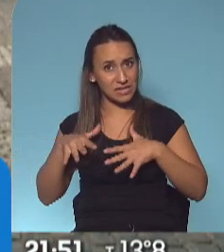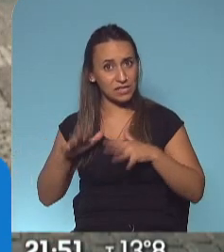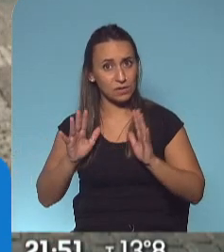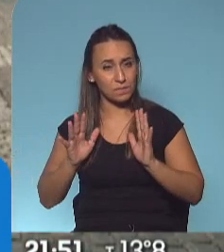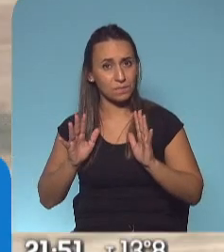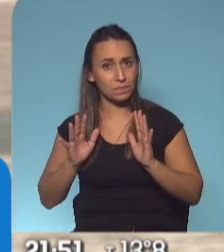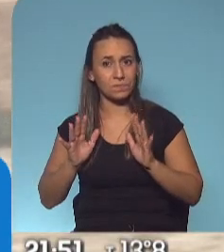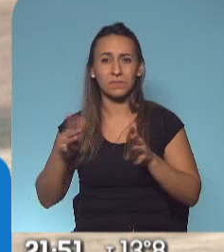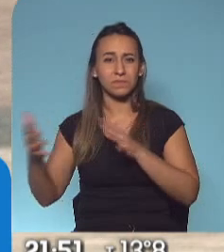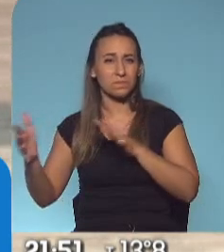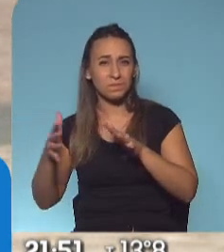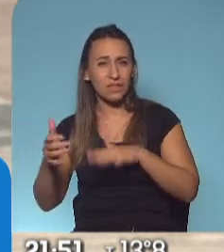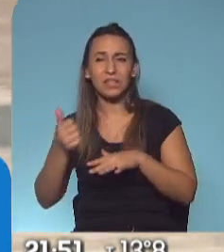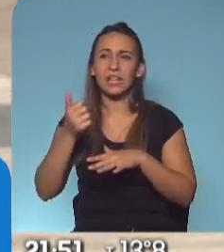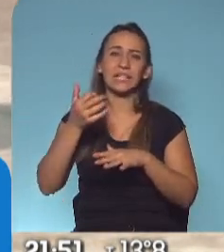entre 60